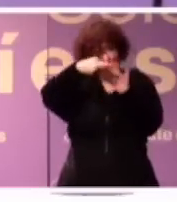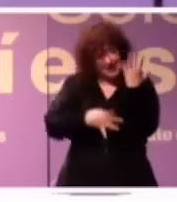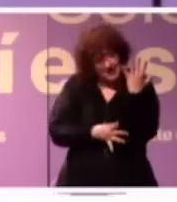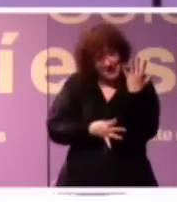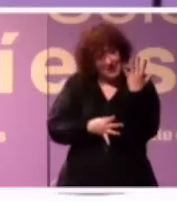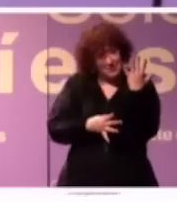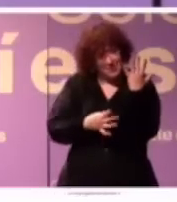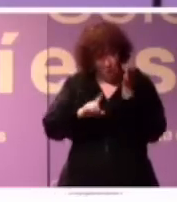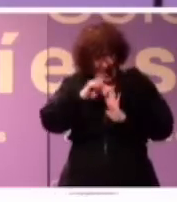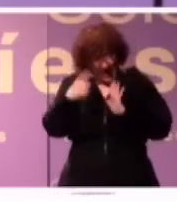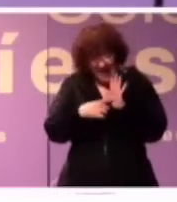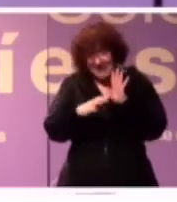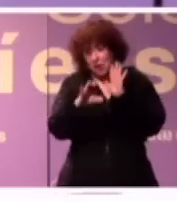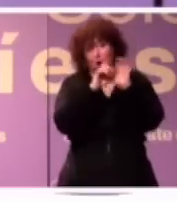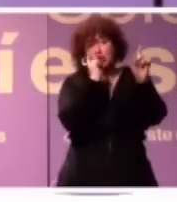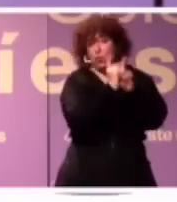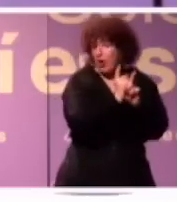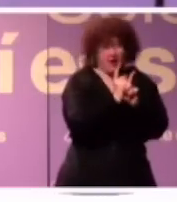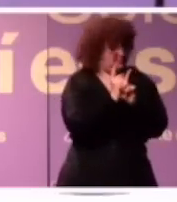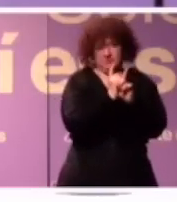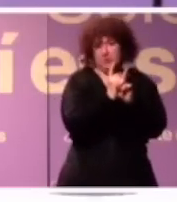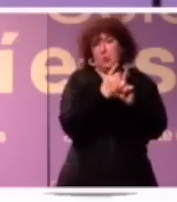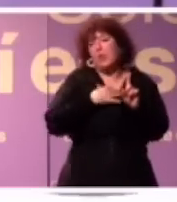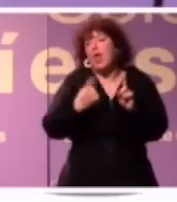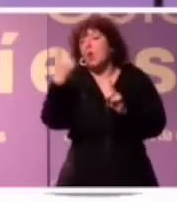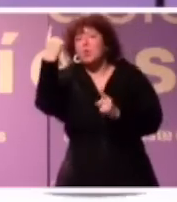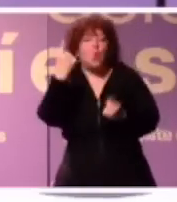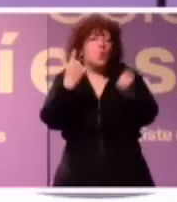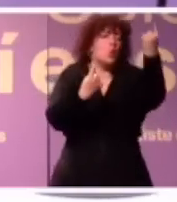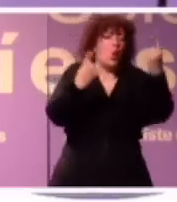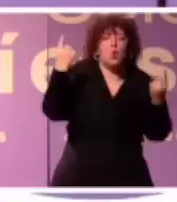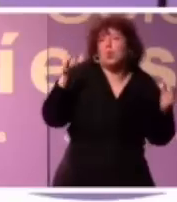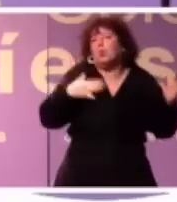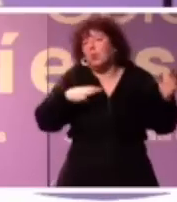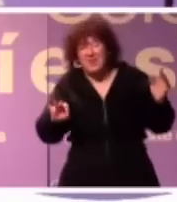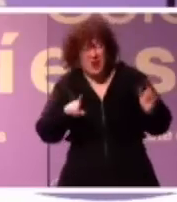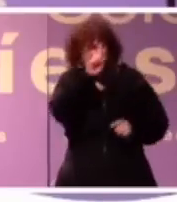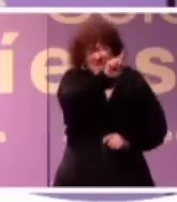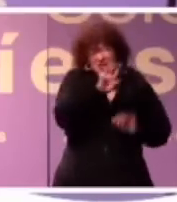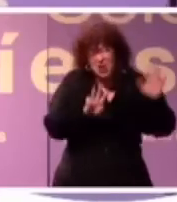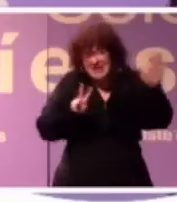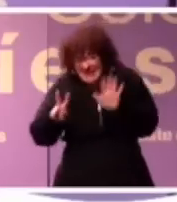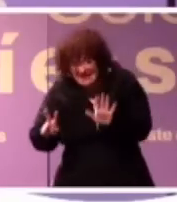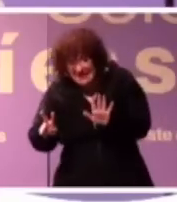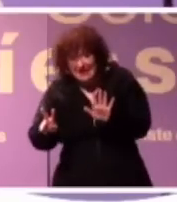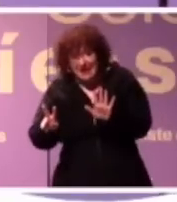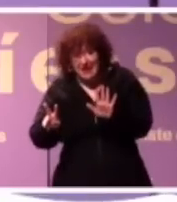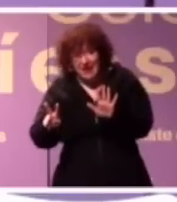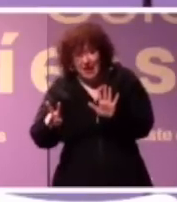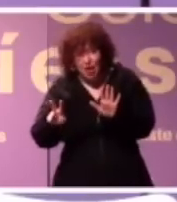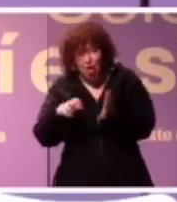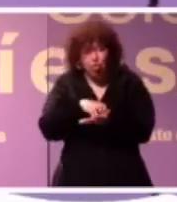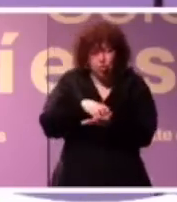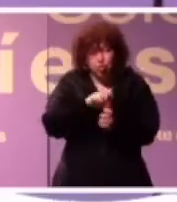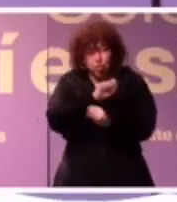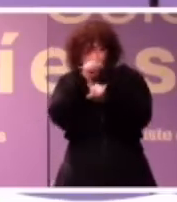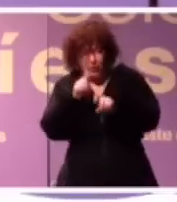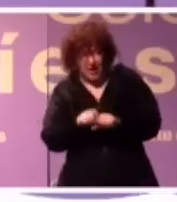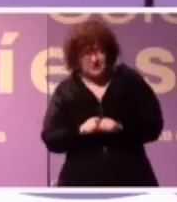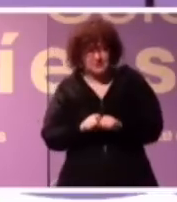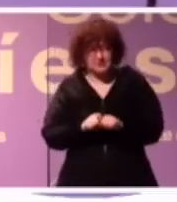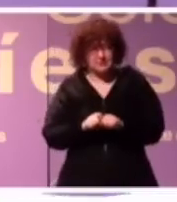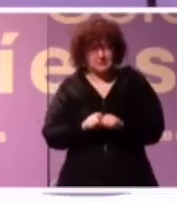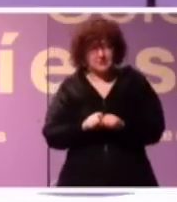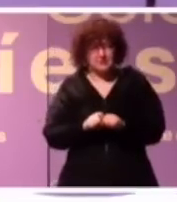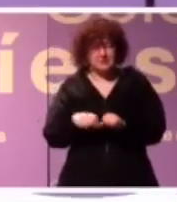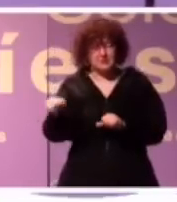inconstitucionalidad de la ley los podía tener uno o dos son 137 sabéis Quién era uno de estos que